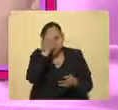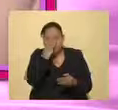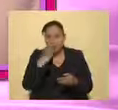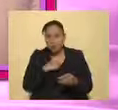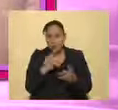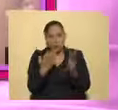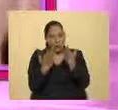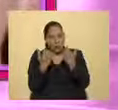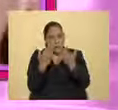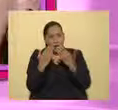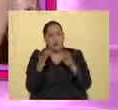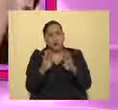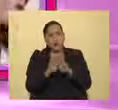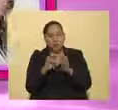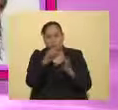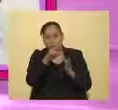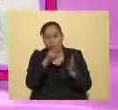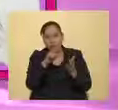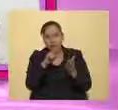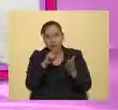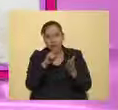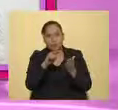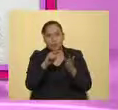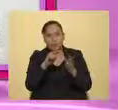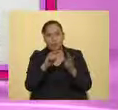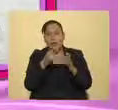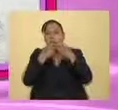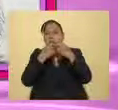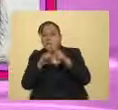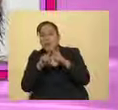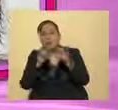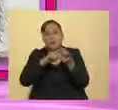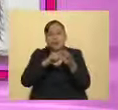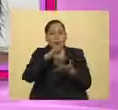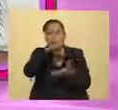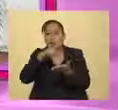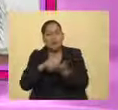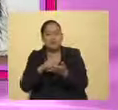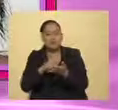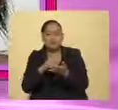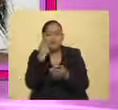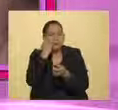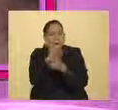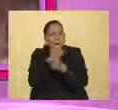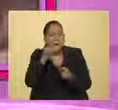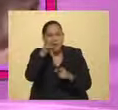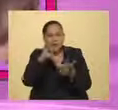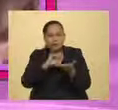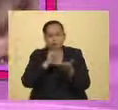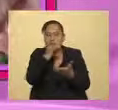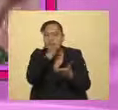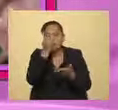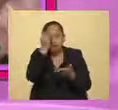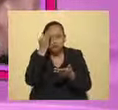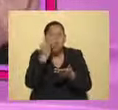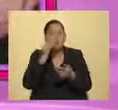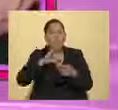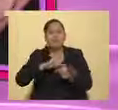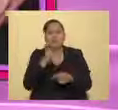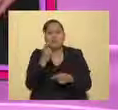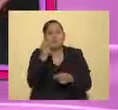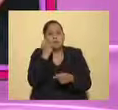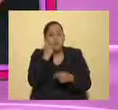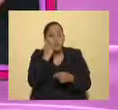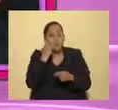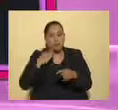tengo un solo empiezo de zona para aplicar la base de maquillaje, porque